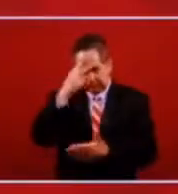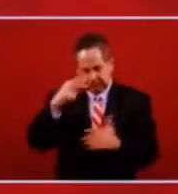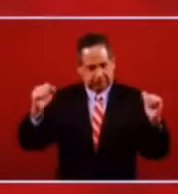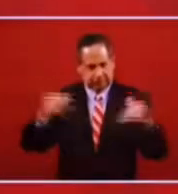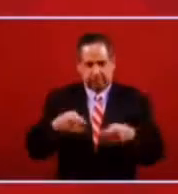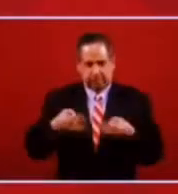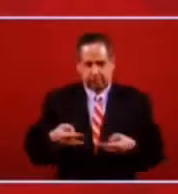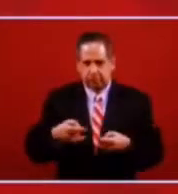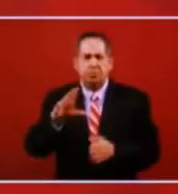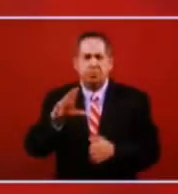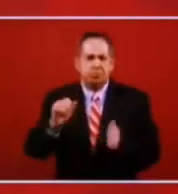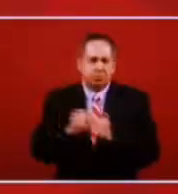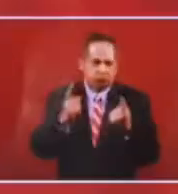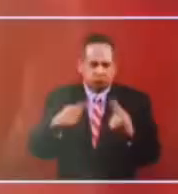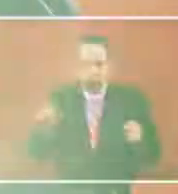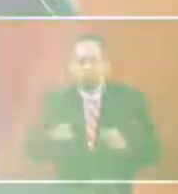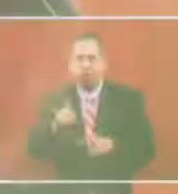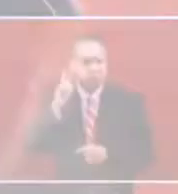música.